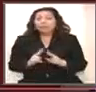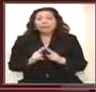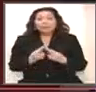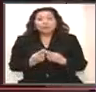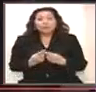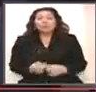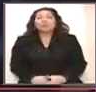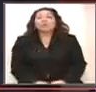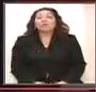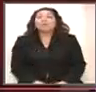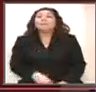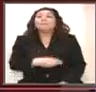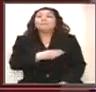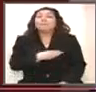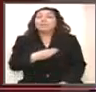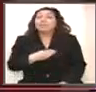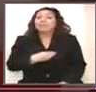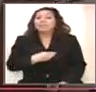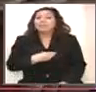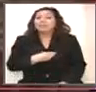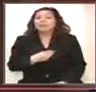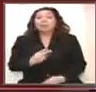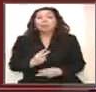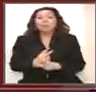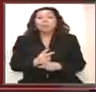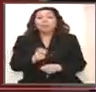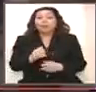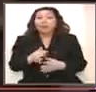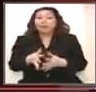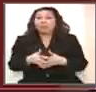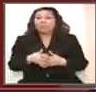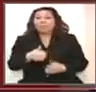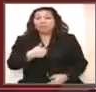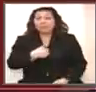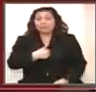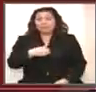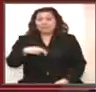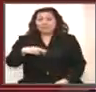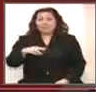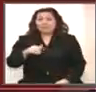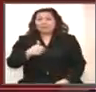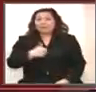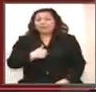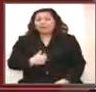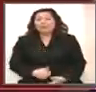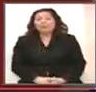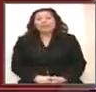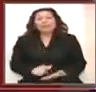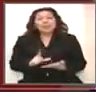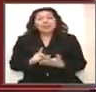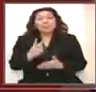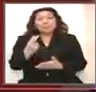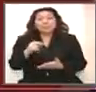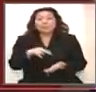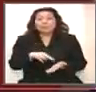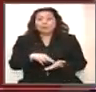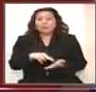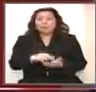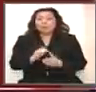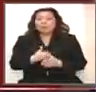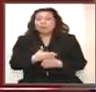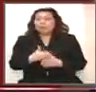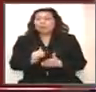reunión de ministros en materia de seguridad pública de las Américas, MISPA, realizada en Lima el 20 de noviembre con